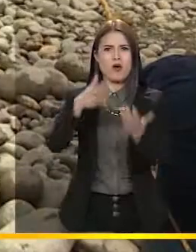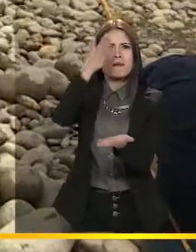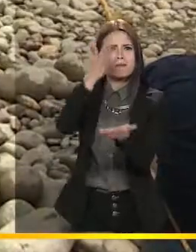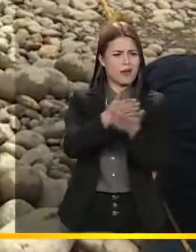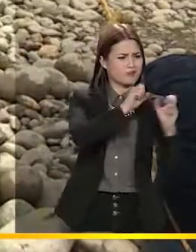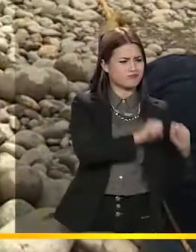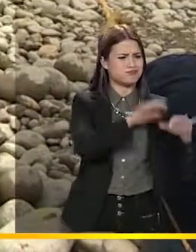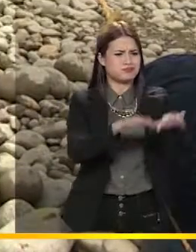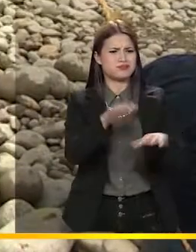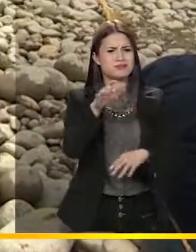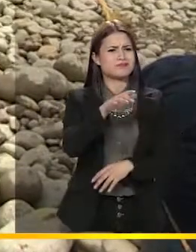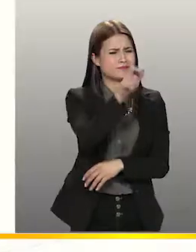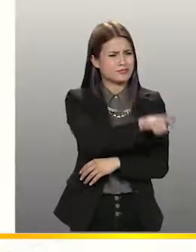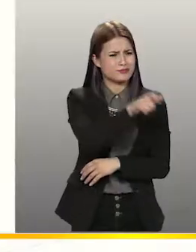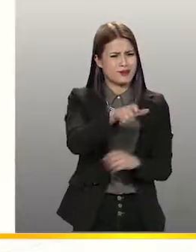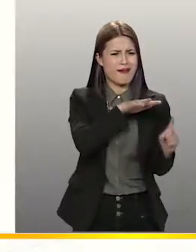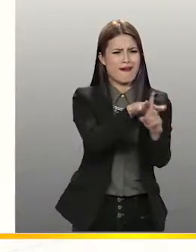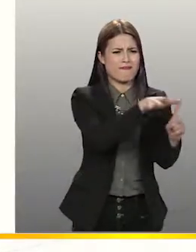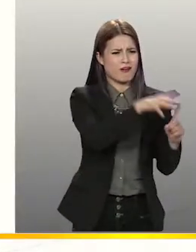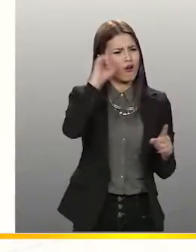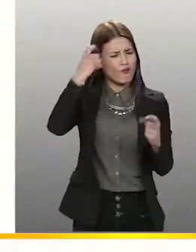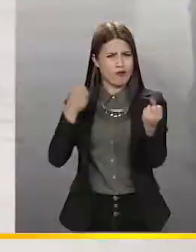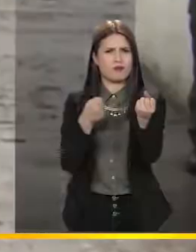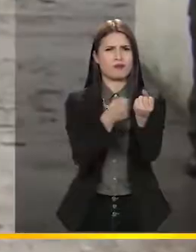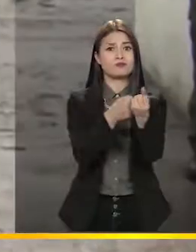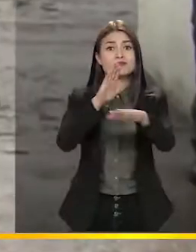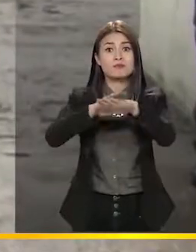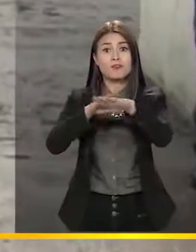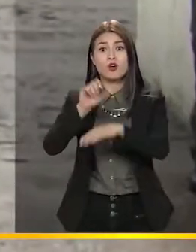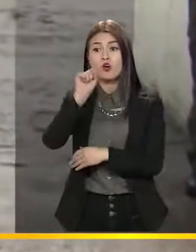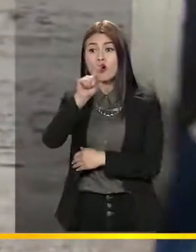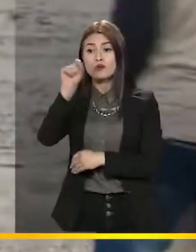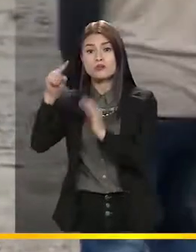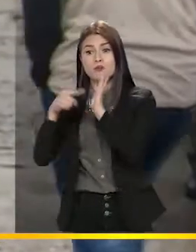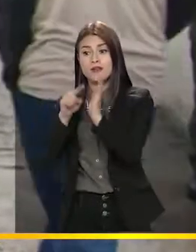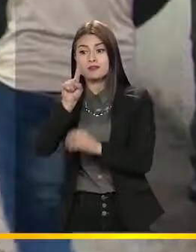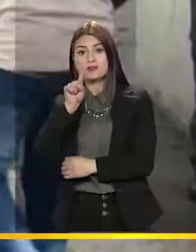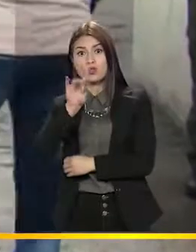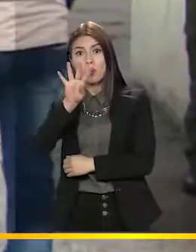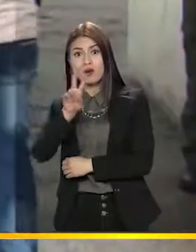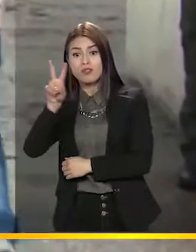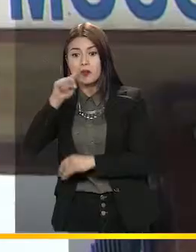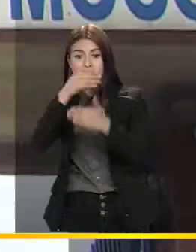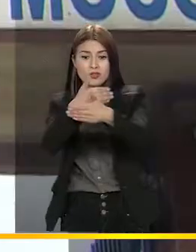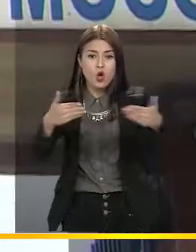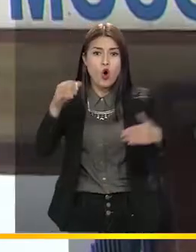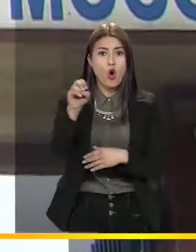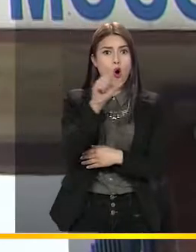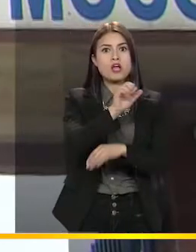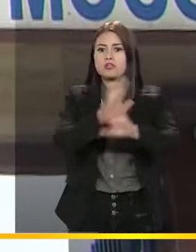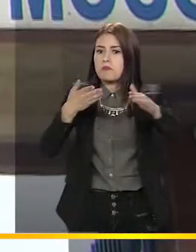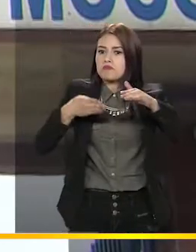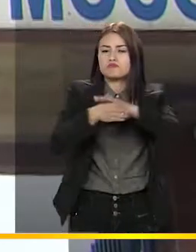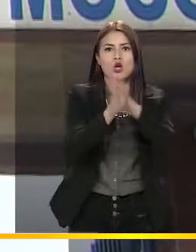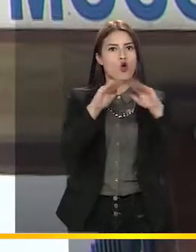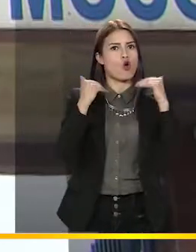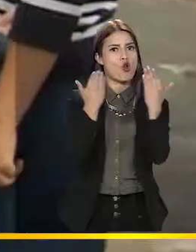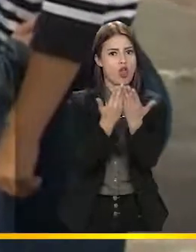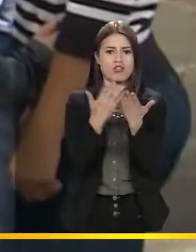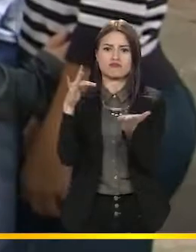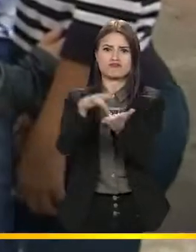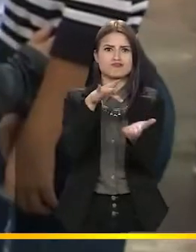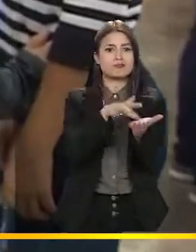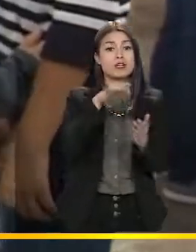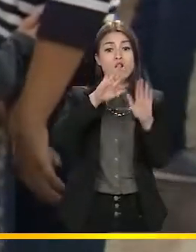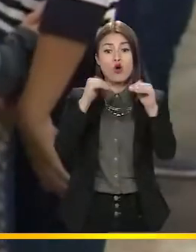El Gobierno Nacional con los damnificados de Mocoa. 11.142 niños y niñas retomaron sus jornadas académicas